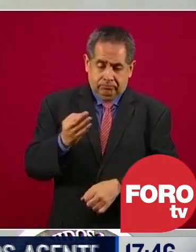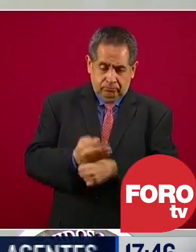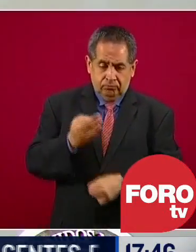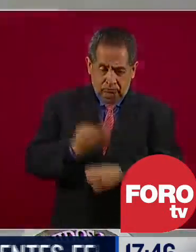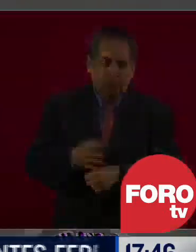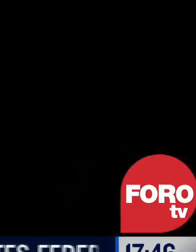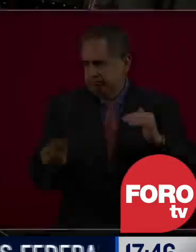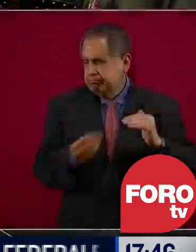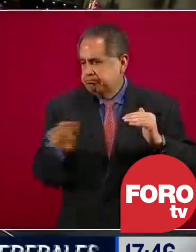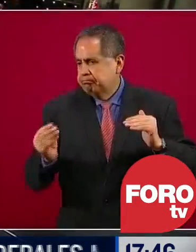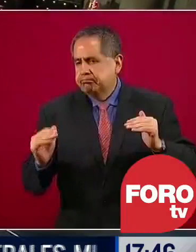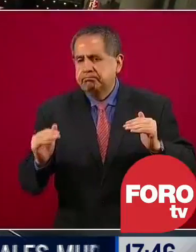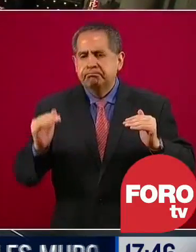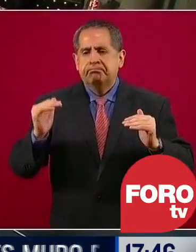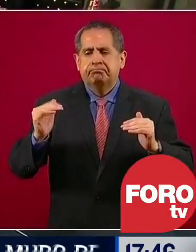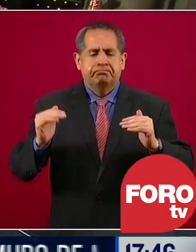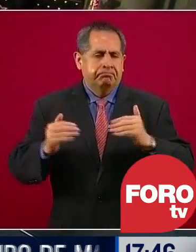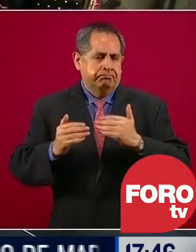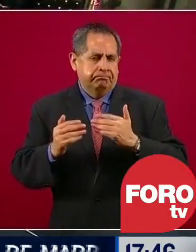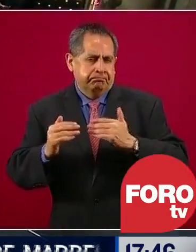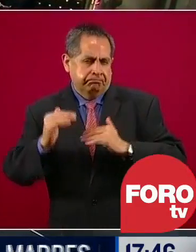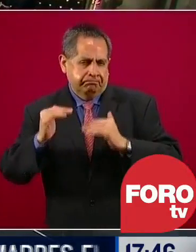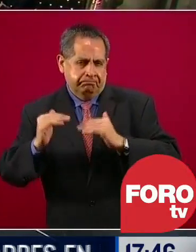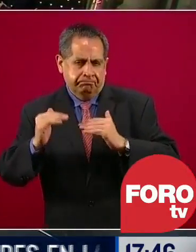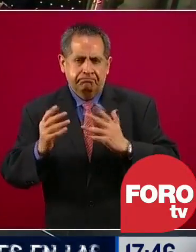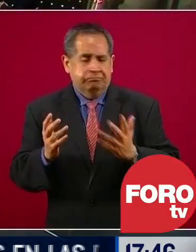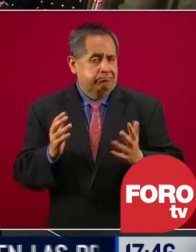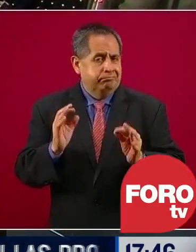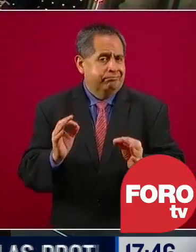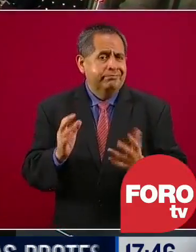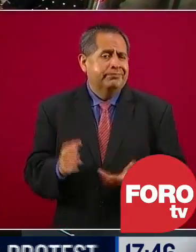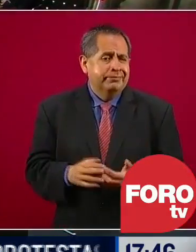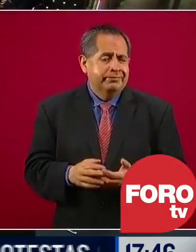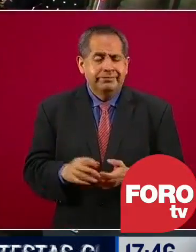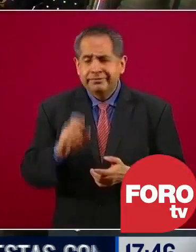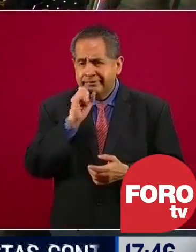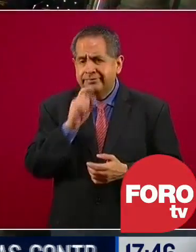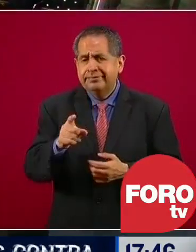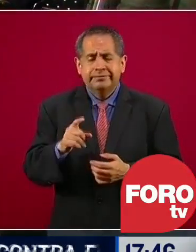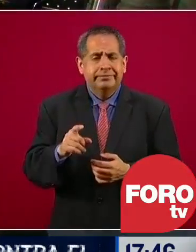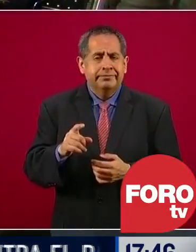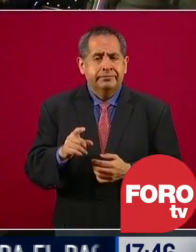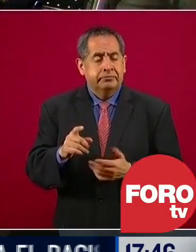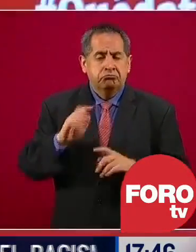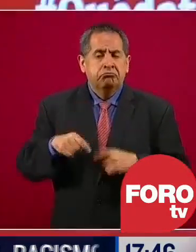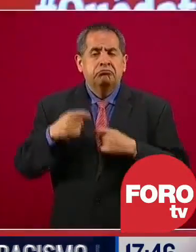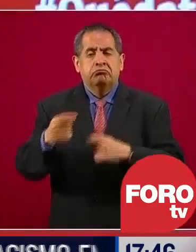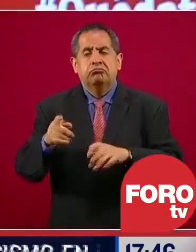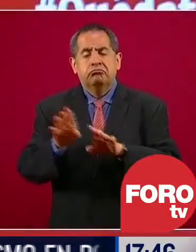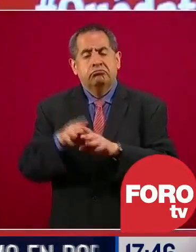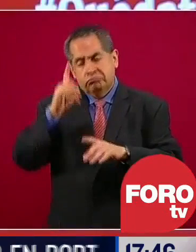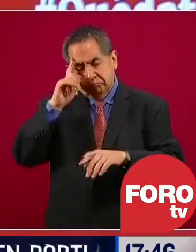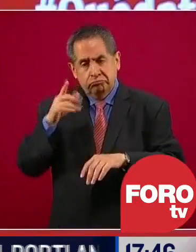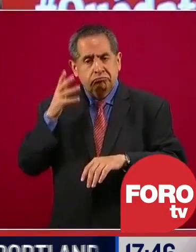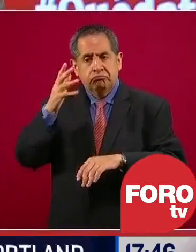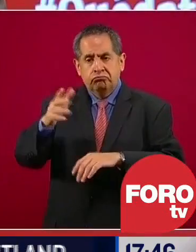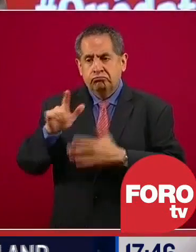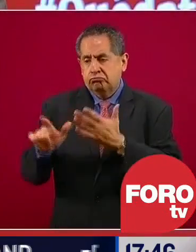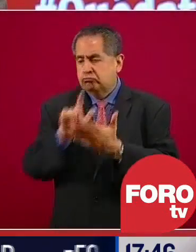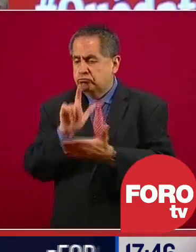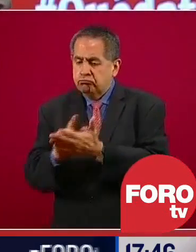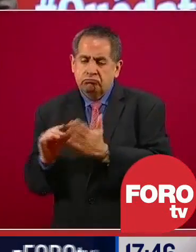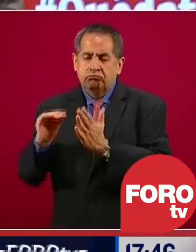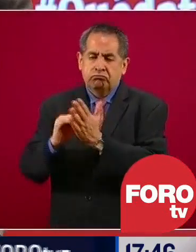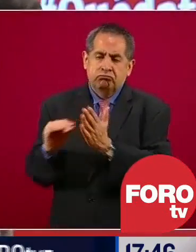momento se puede hacer. El presidente reconoció que así como hay diferencias de opinión con el sector empresarial, las tiene